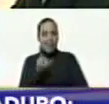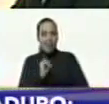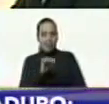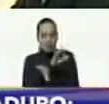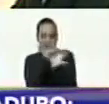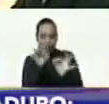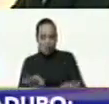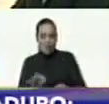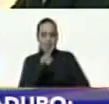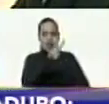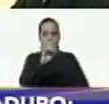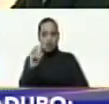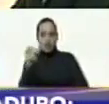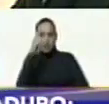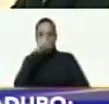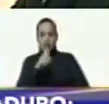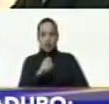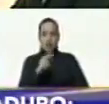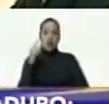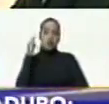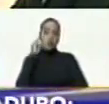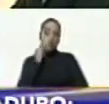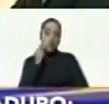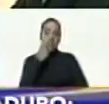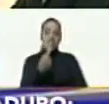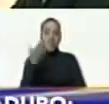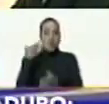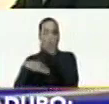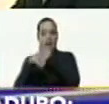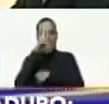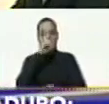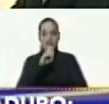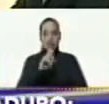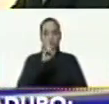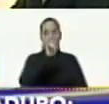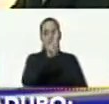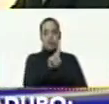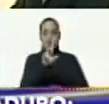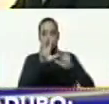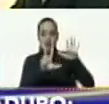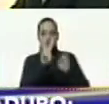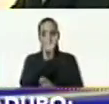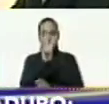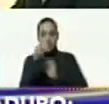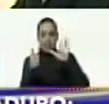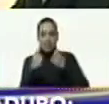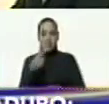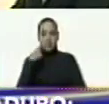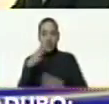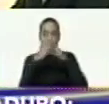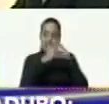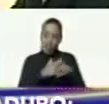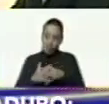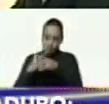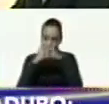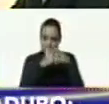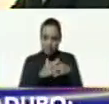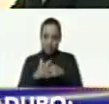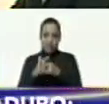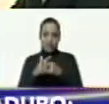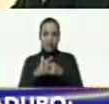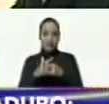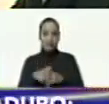modelo durante 200 años, y Bolívar lo dijo en 1826, los Estados Unidos de Norteamérica, dijo Bolívar,